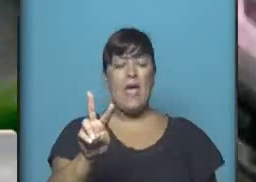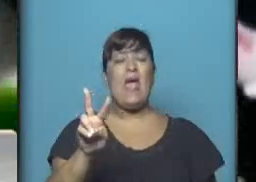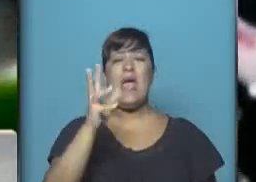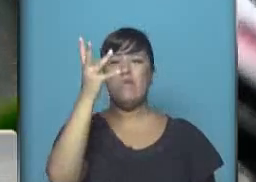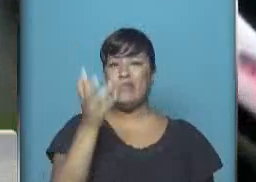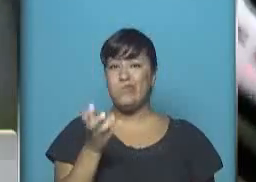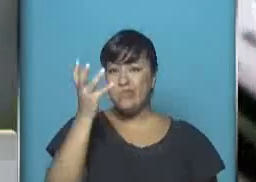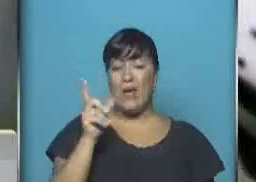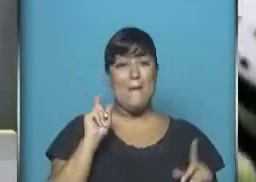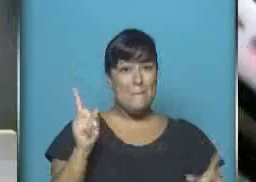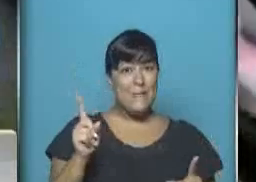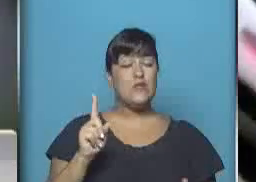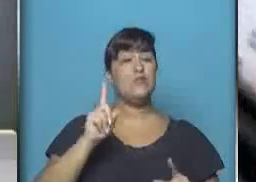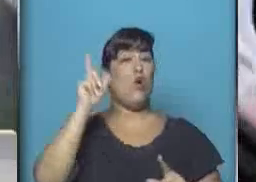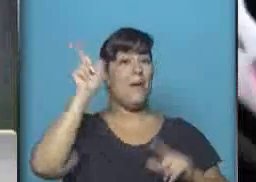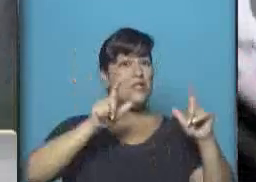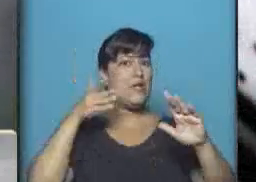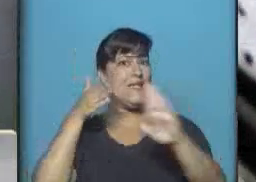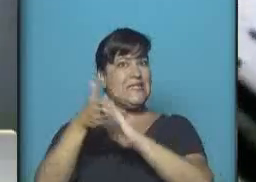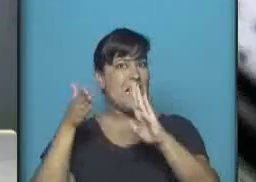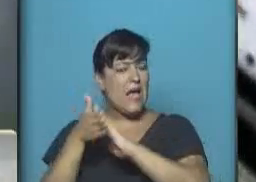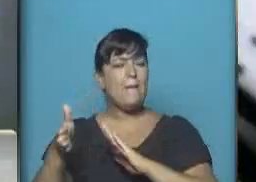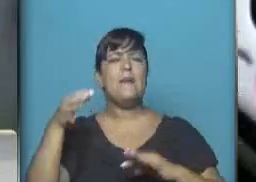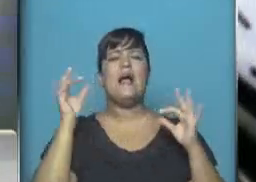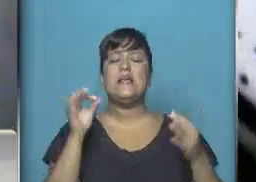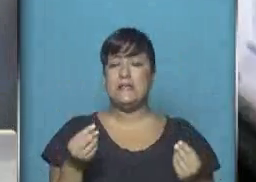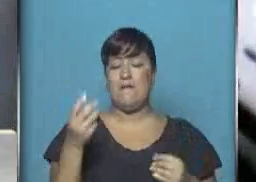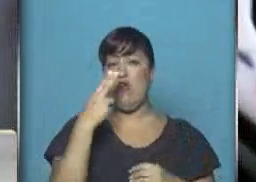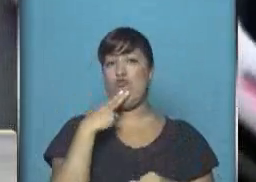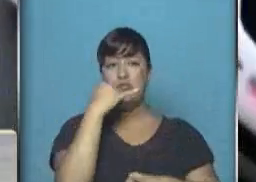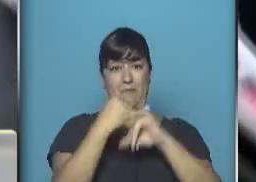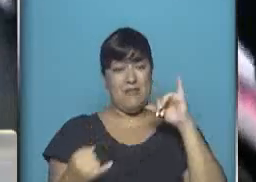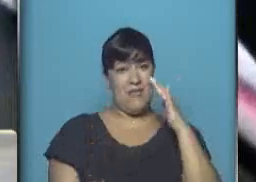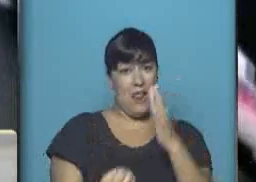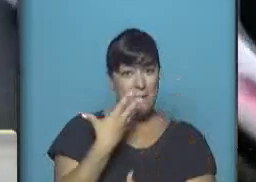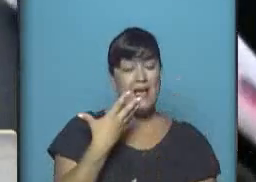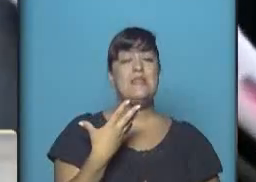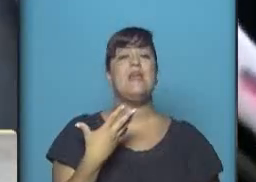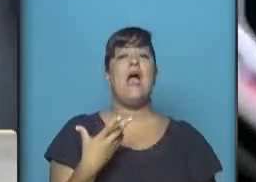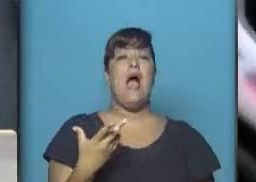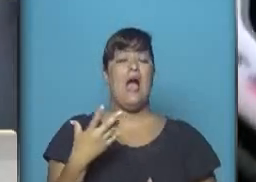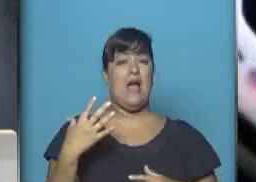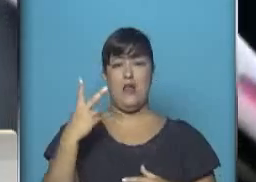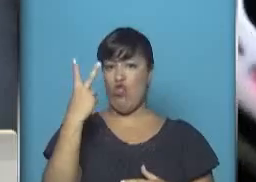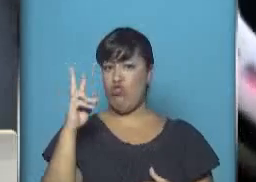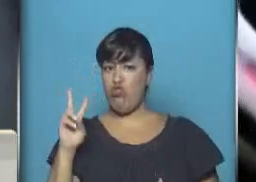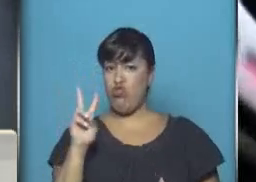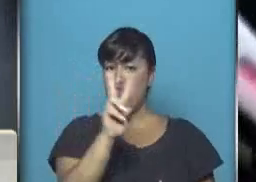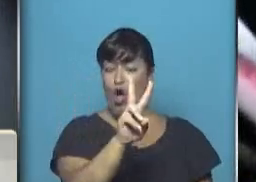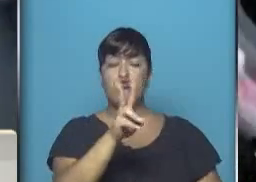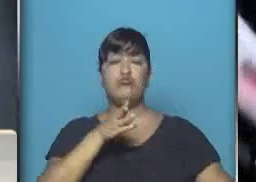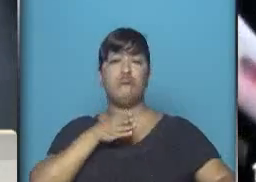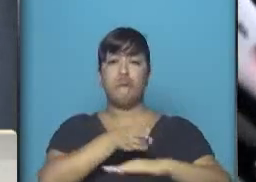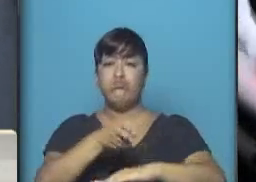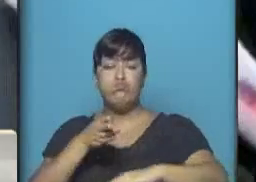grabaron, quienes se habrían escapado. ¿Qué se sabe del momento exacto? 11:30 de la mañana, antes del mediodía, llegaron estas dos personas, entraron